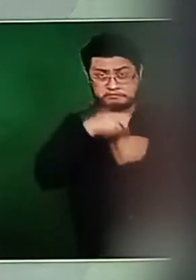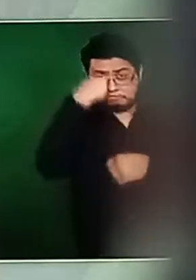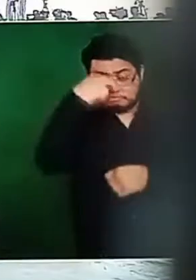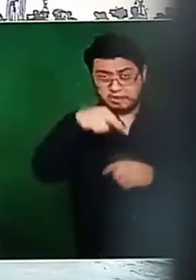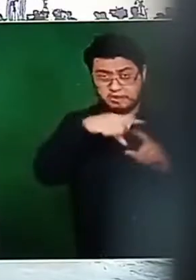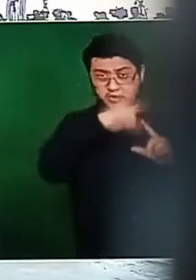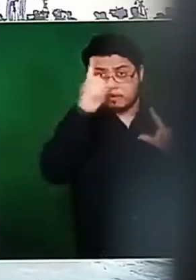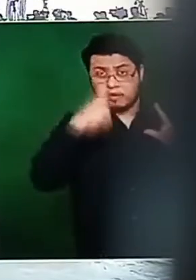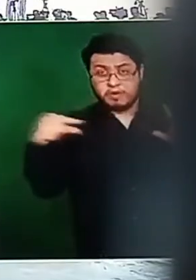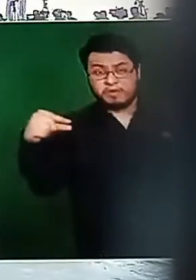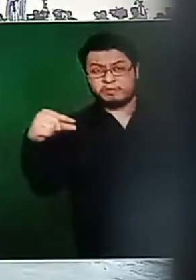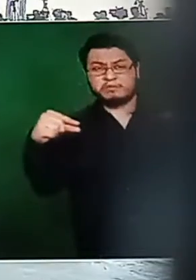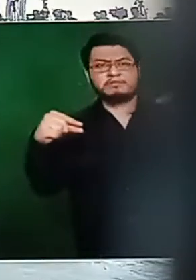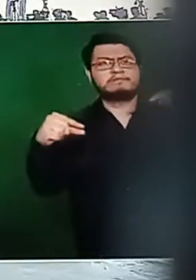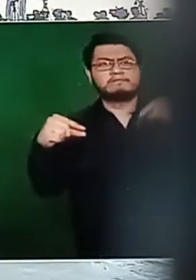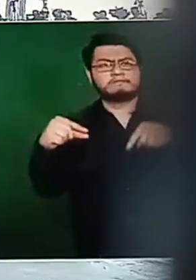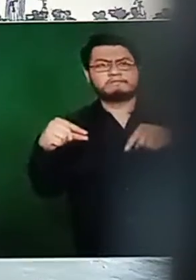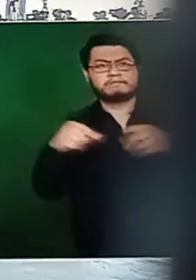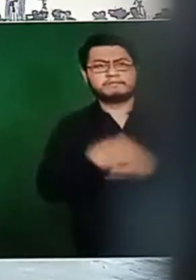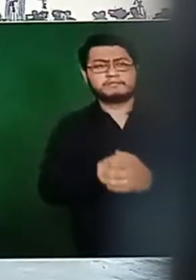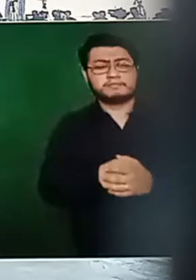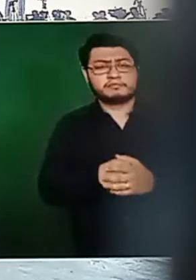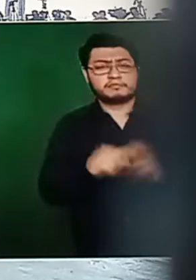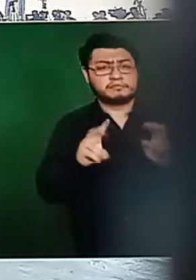en donde